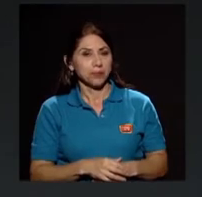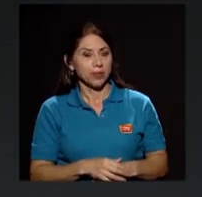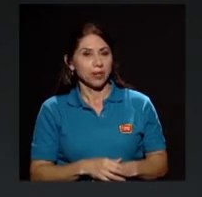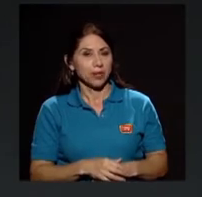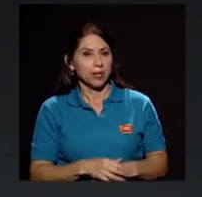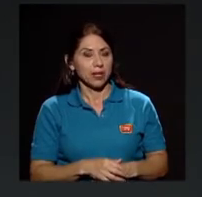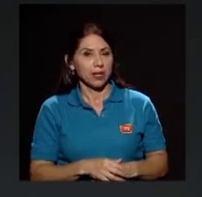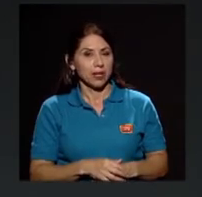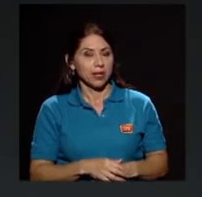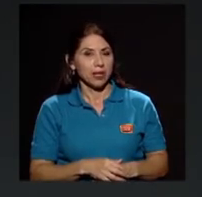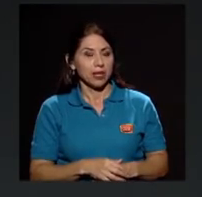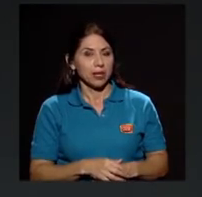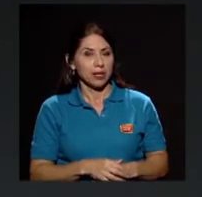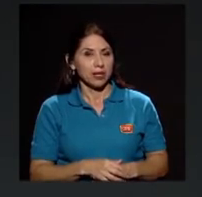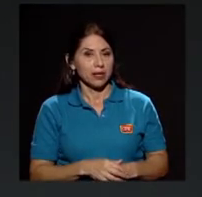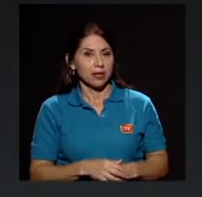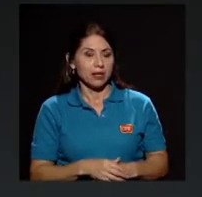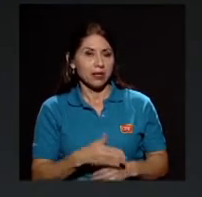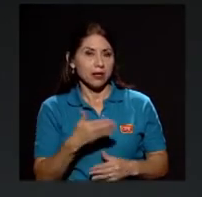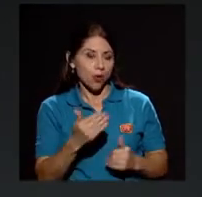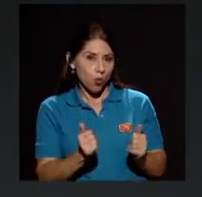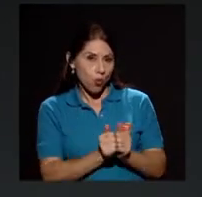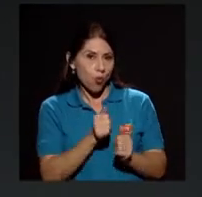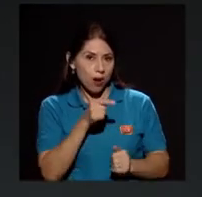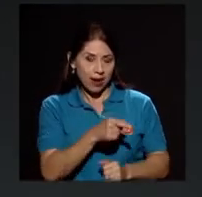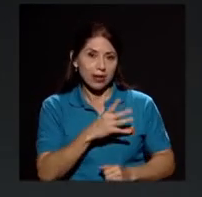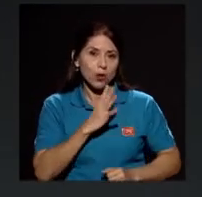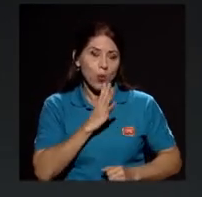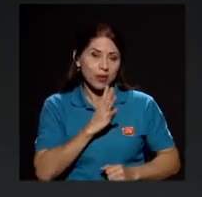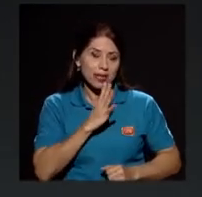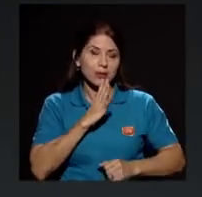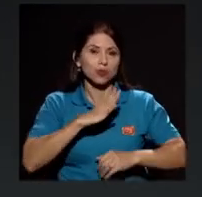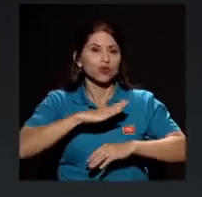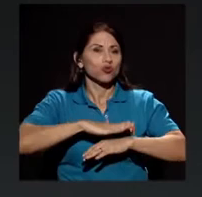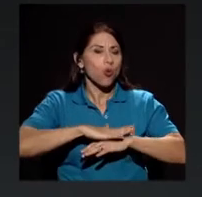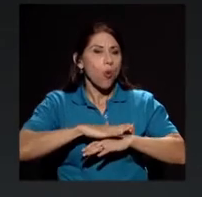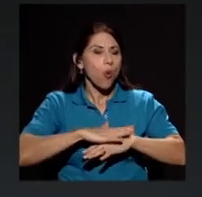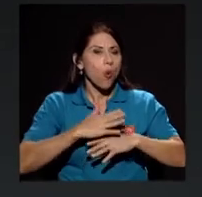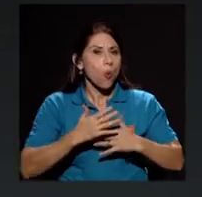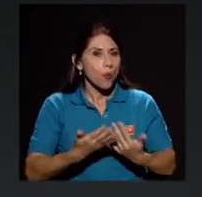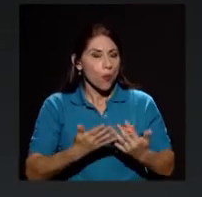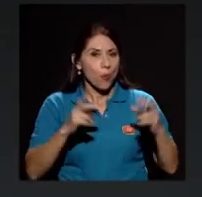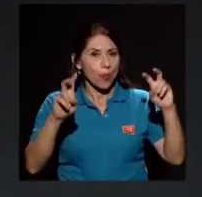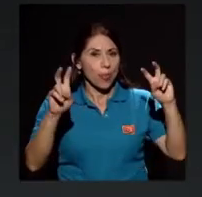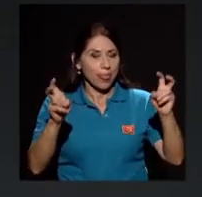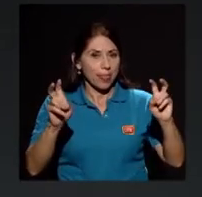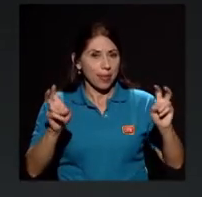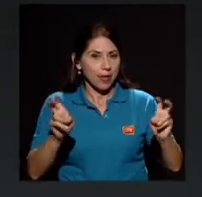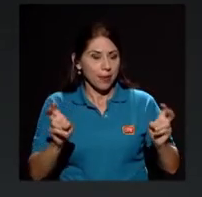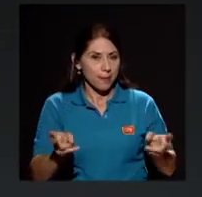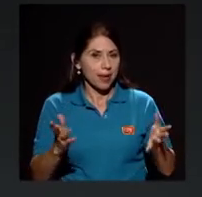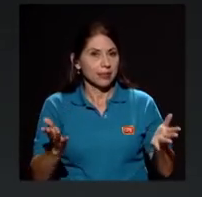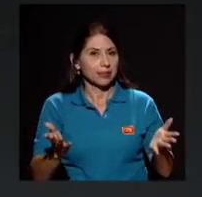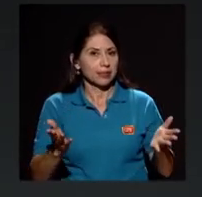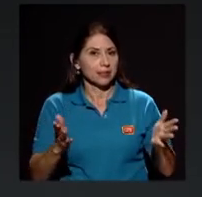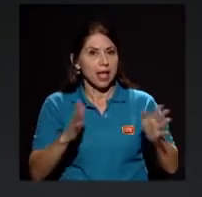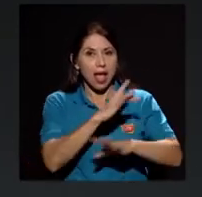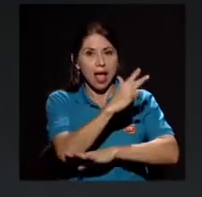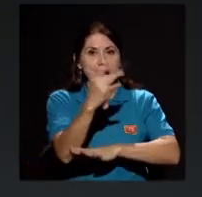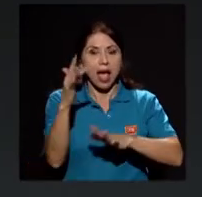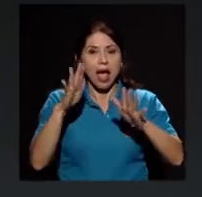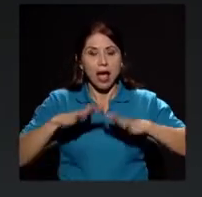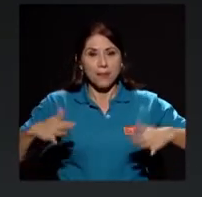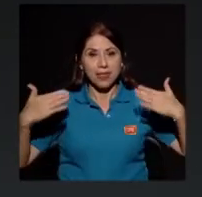quien con quien conversaremos sobre temas ambientales y de